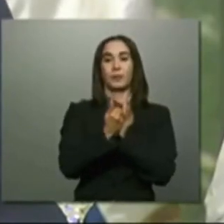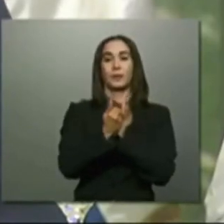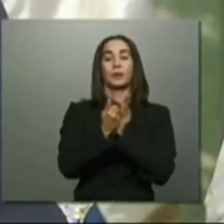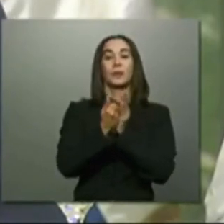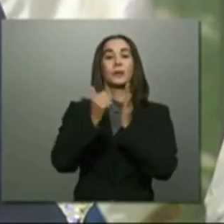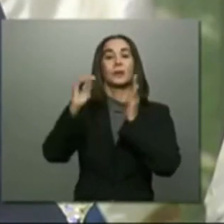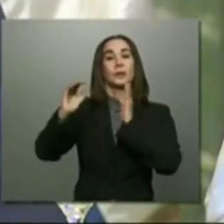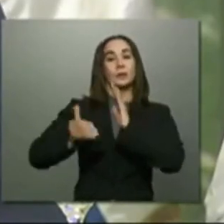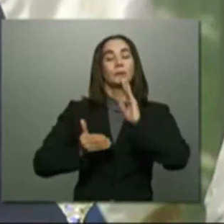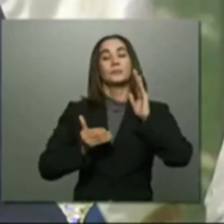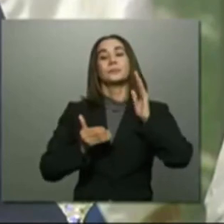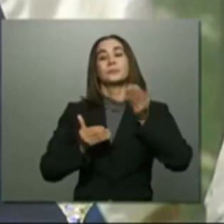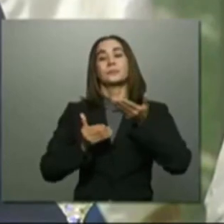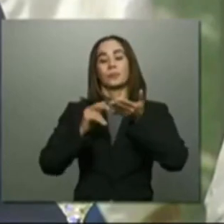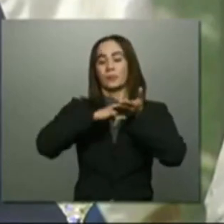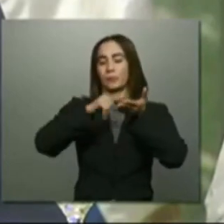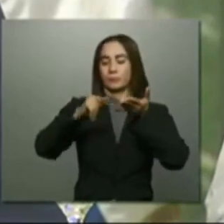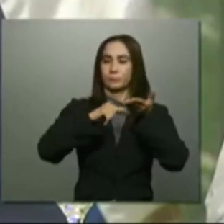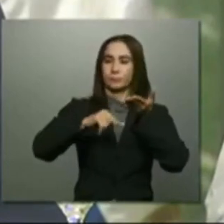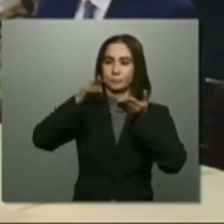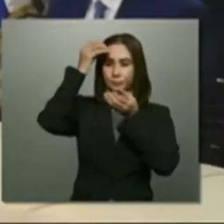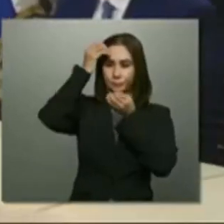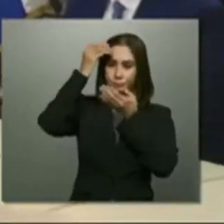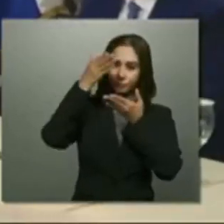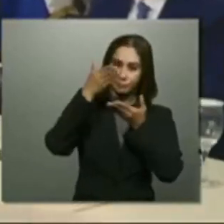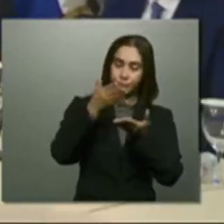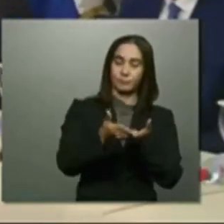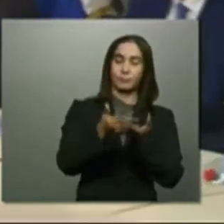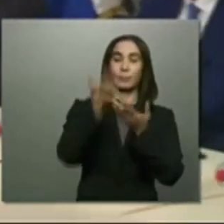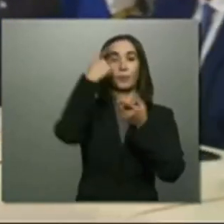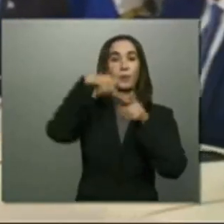Vamos a escuchar parte con Servio Tulio Castaños.